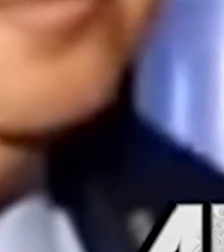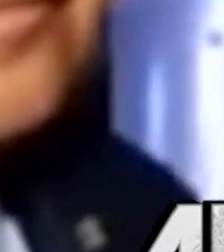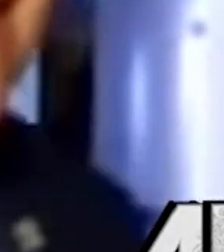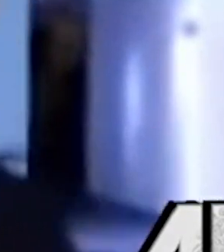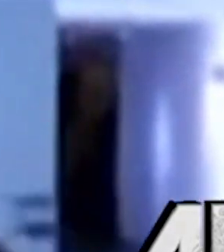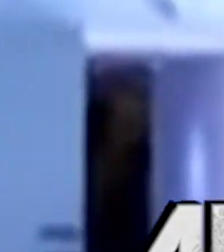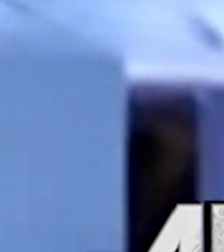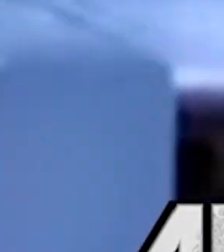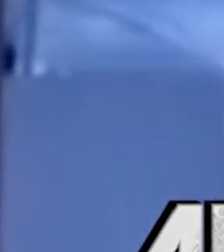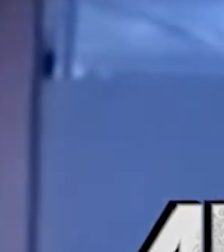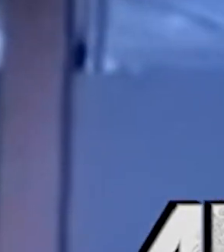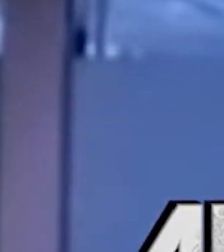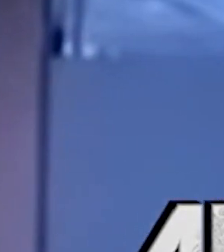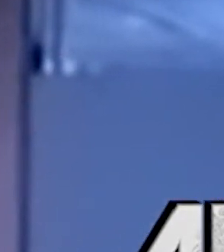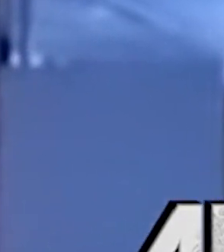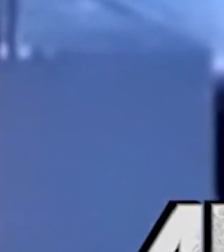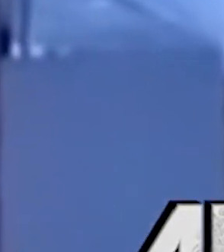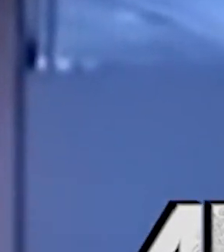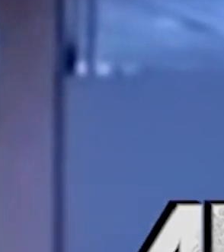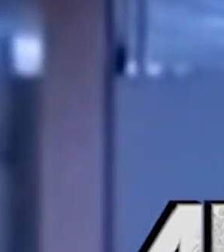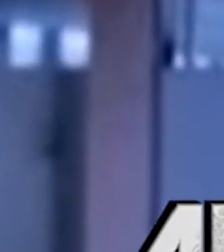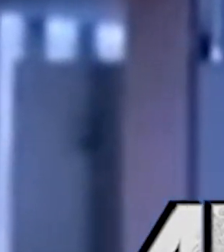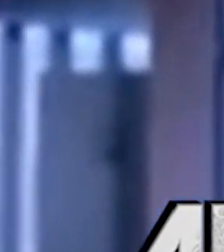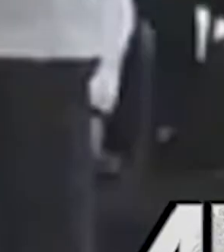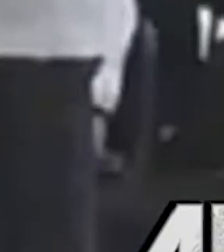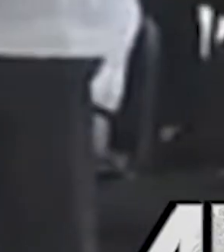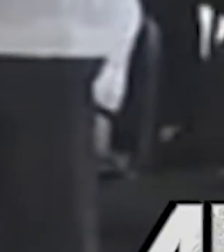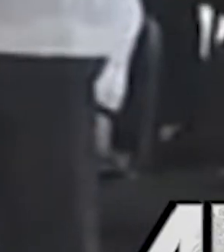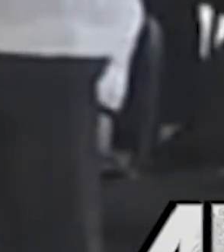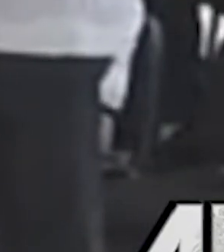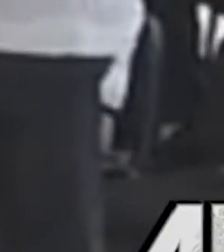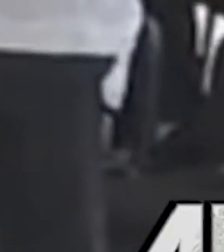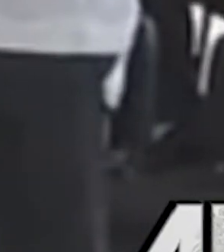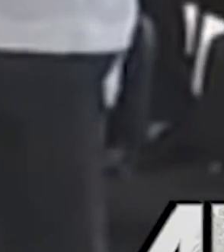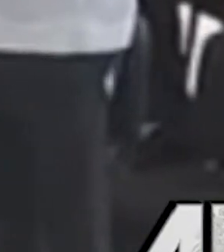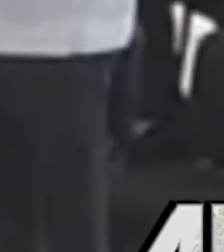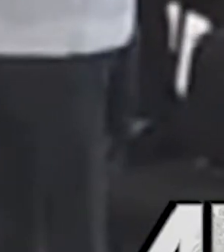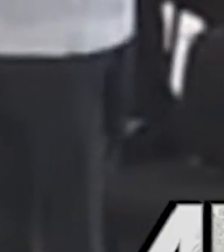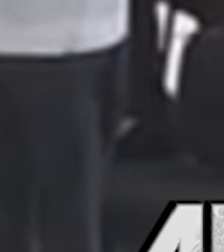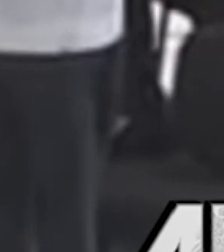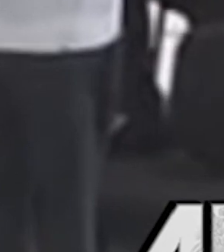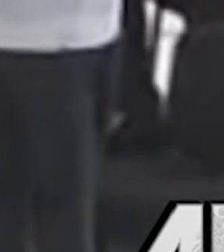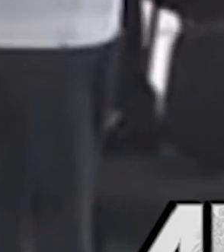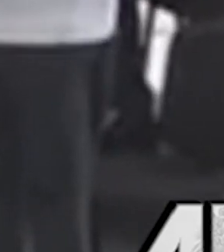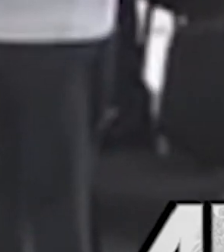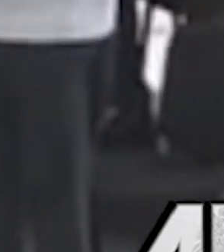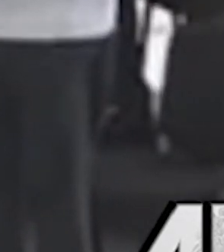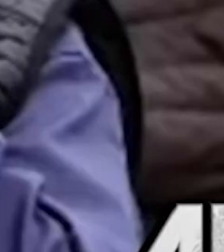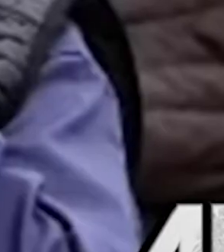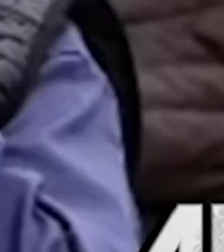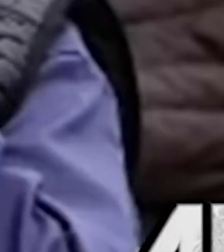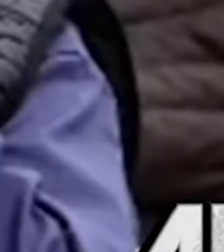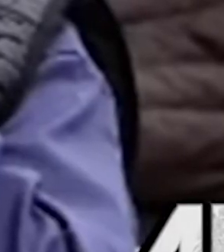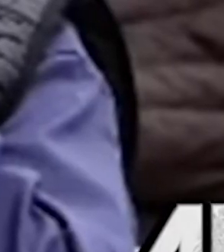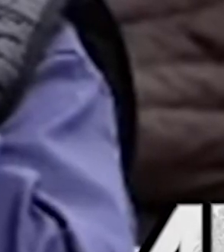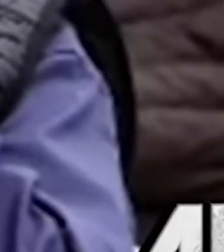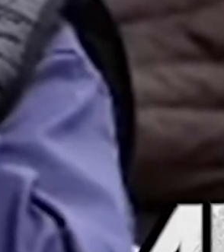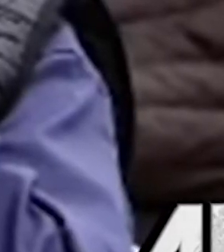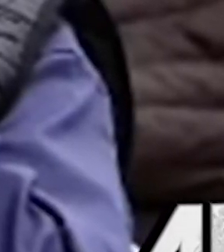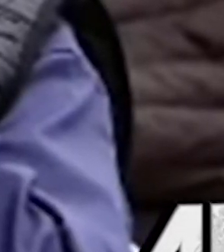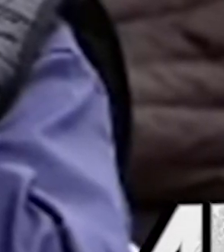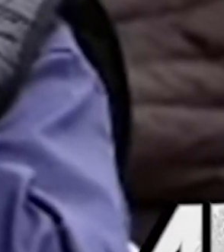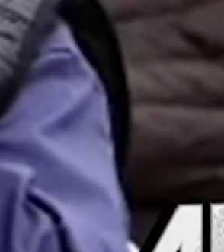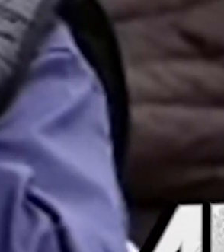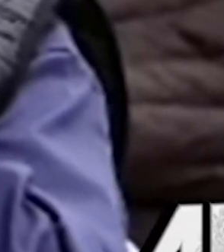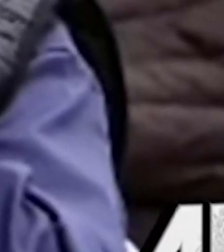de trabajo. Sin embargo, pues ya sabemos, este personaje ya estaba preparando su salida desde que Andrés Manuel tomó el cargo